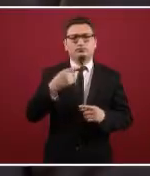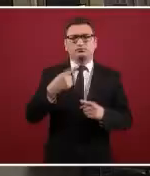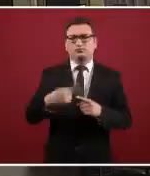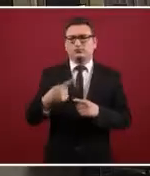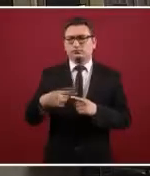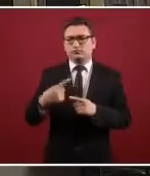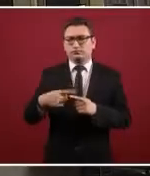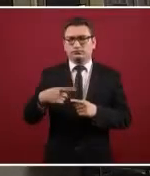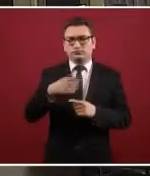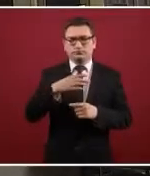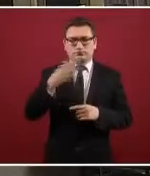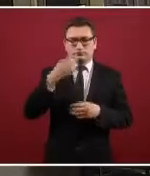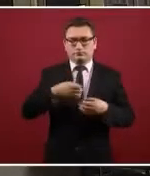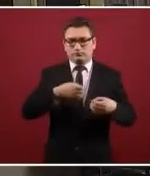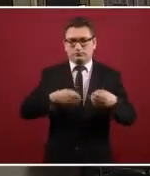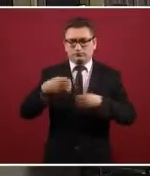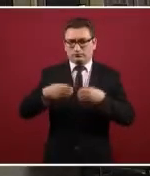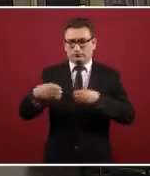en el Poder Judicial?